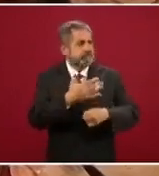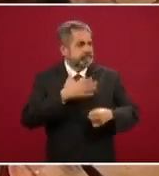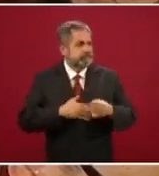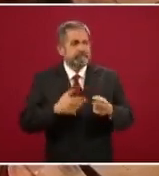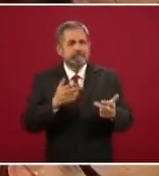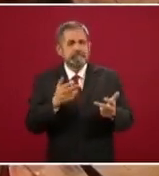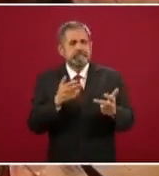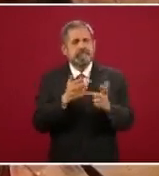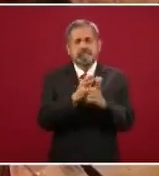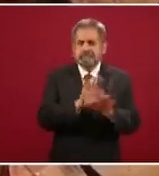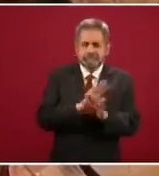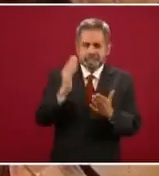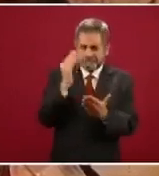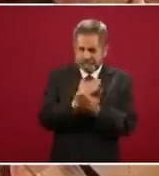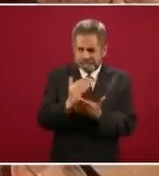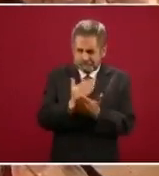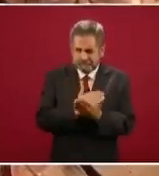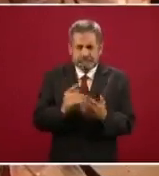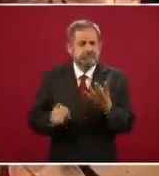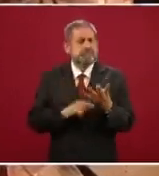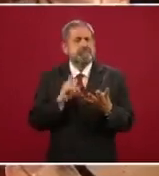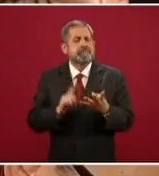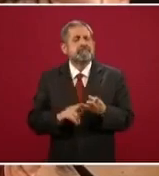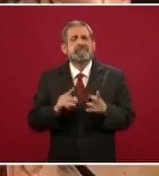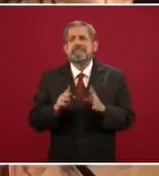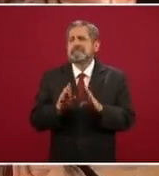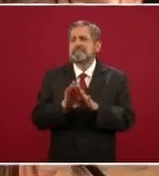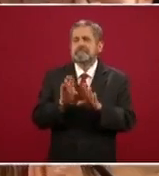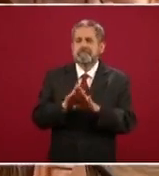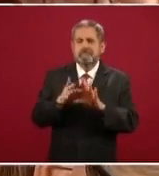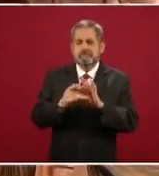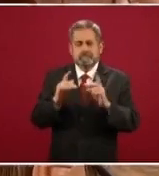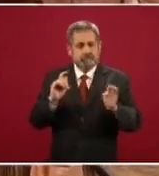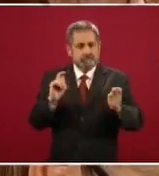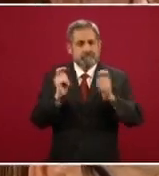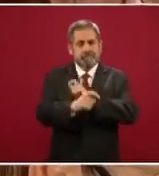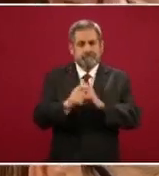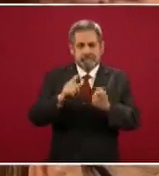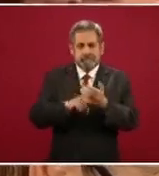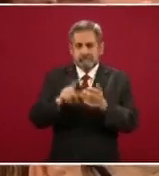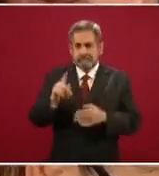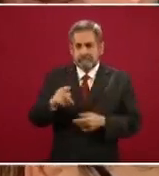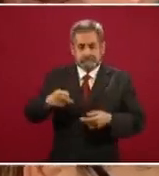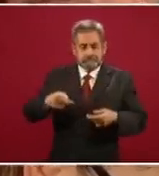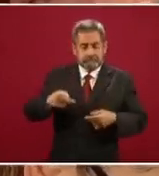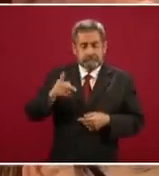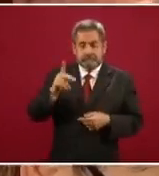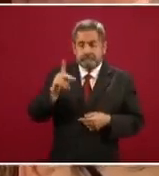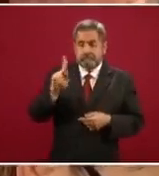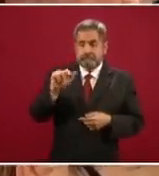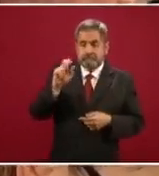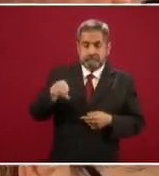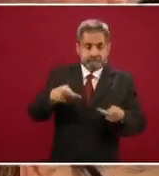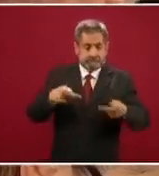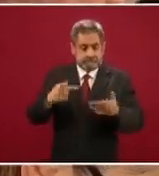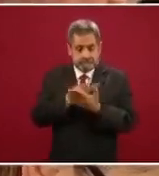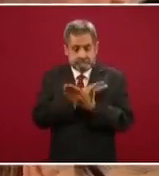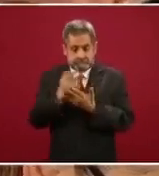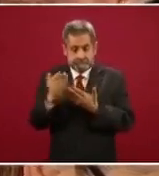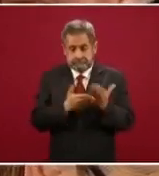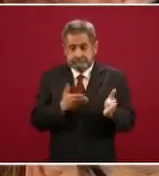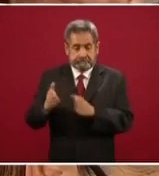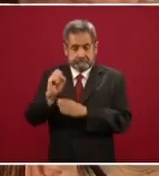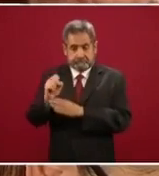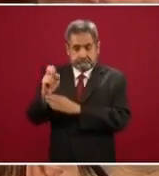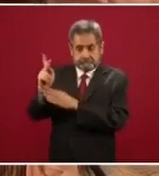feminicidas y de los acosadores, que tendrán que ver con cambio en planes y programas de estudio para que los derechos de las mujeres